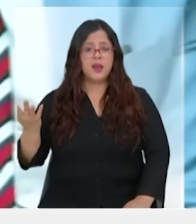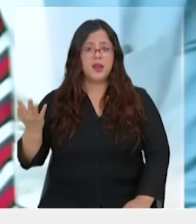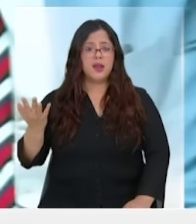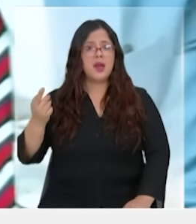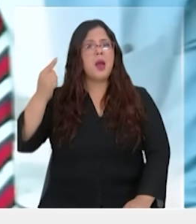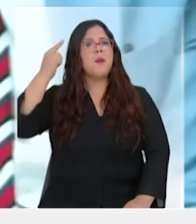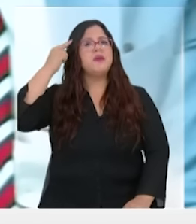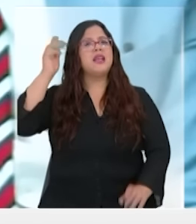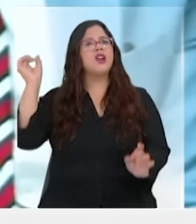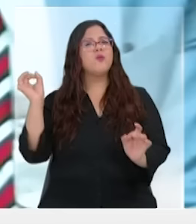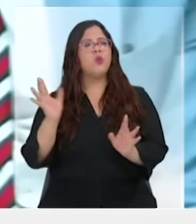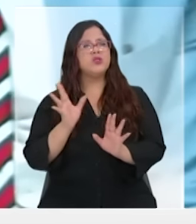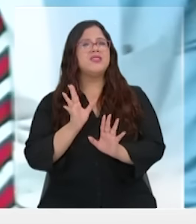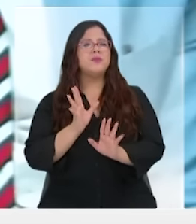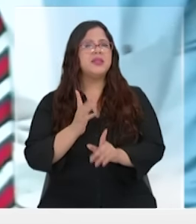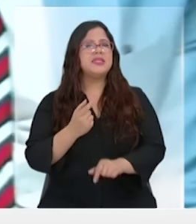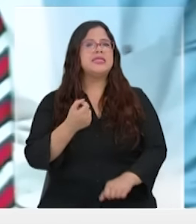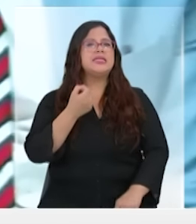que iba a ser denunciado.